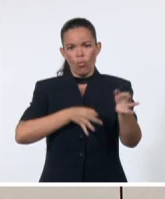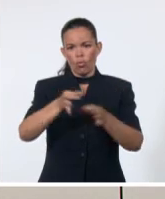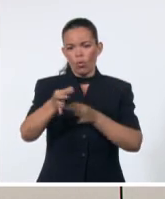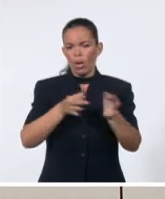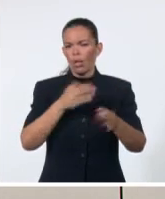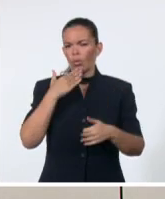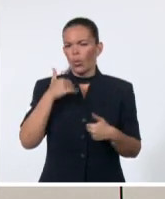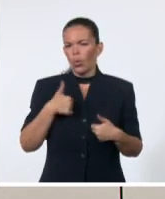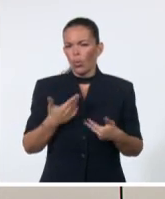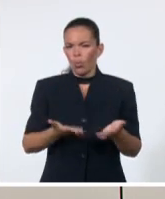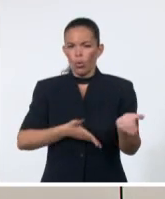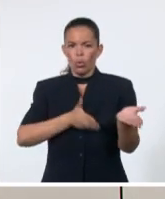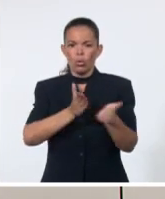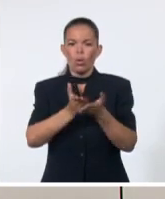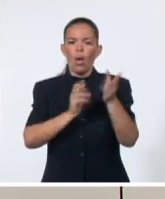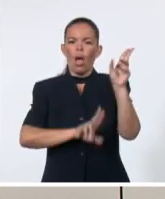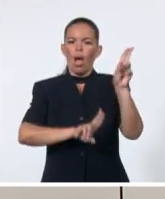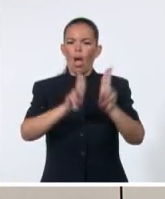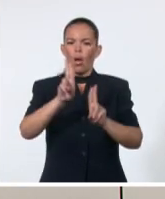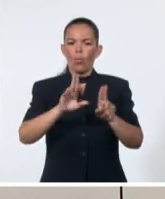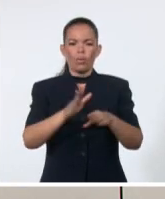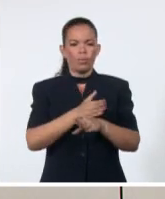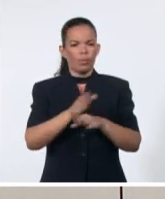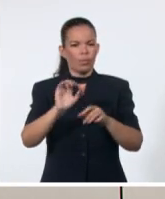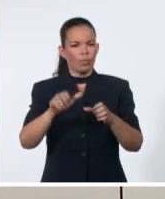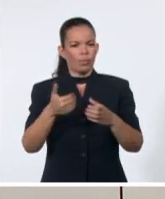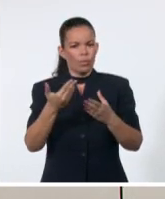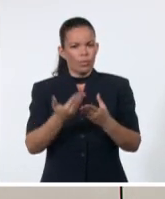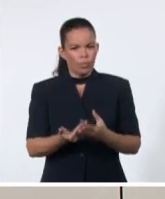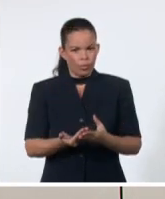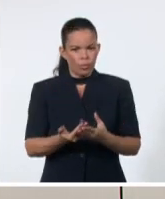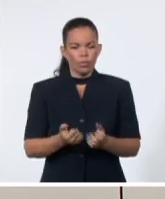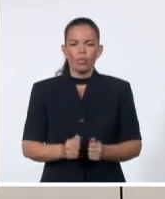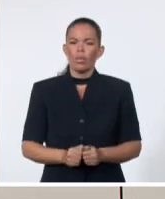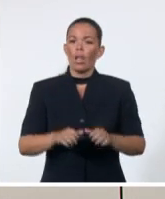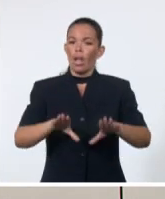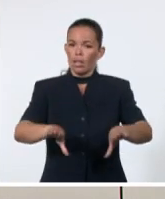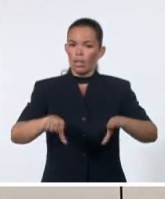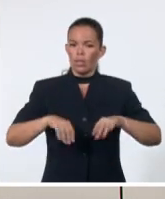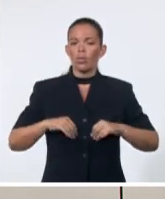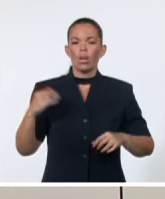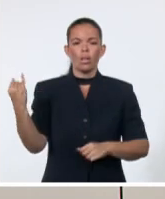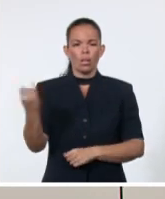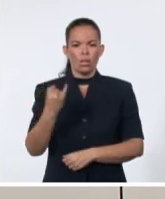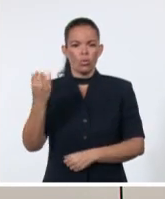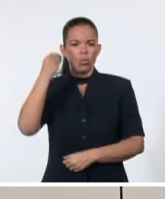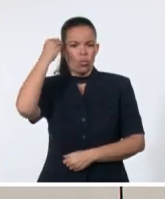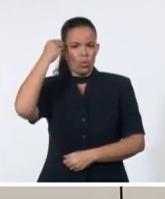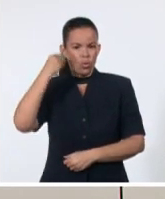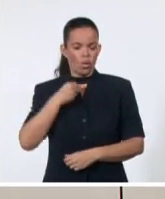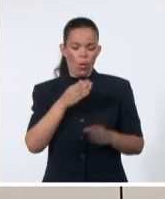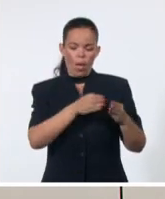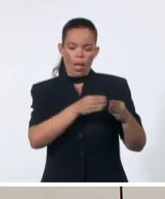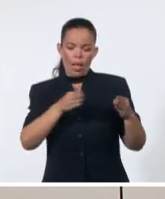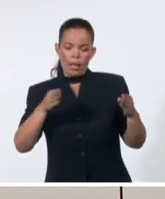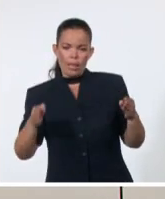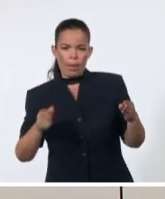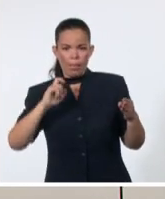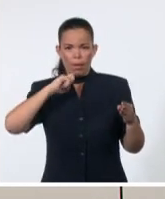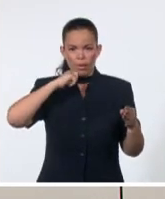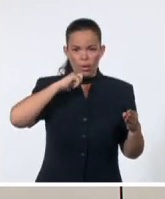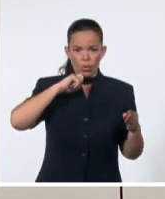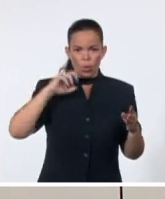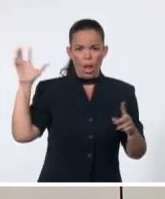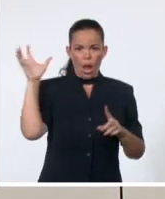privado, así como también el reconocimiento y aceptación internacional tras la fuerte campaña de descrédito de Estados Unidos y sus